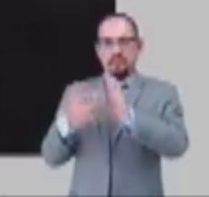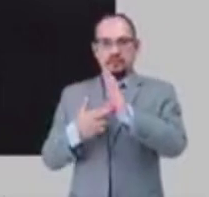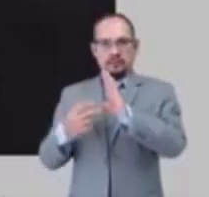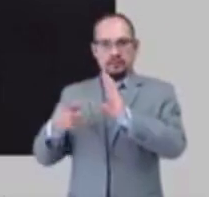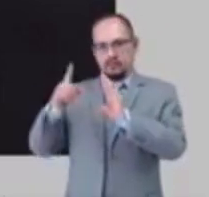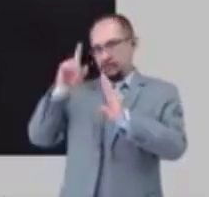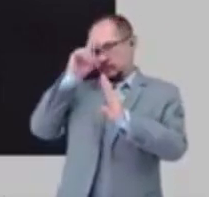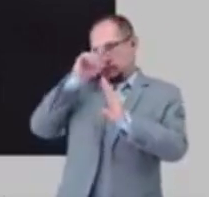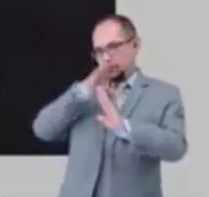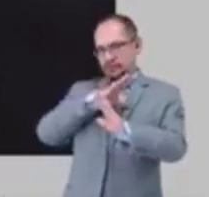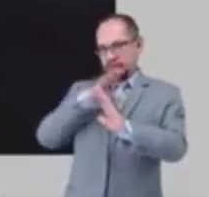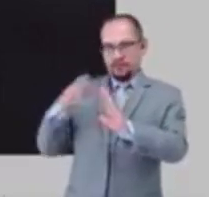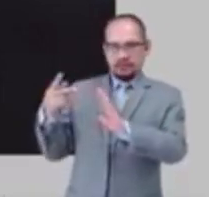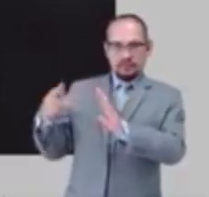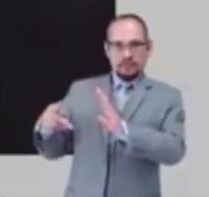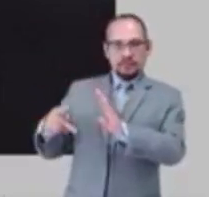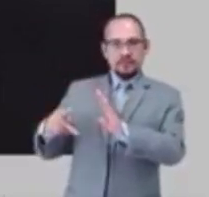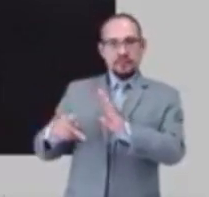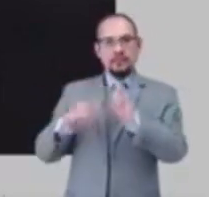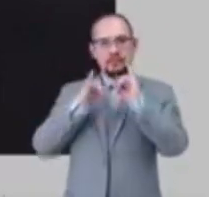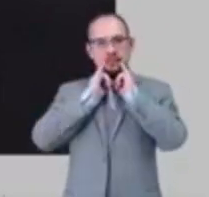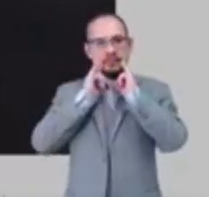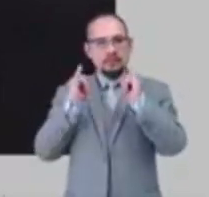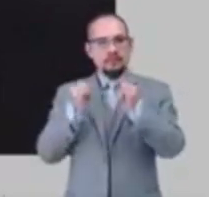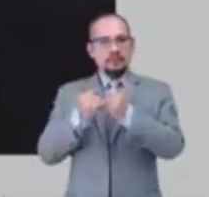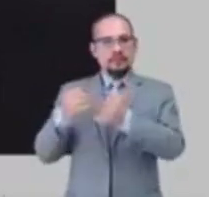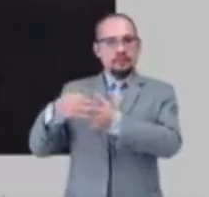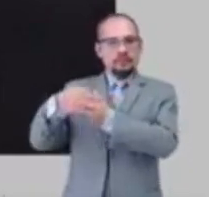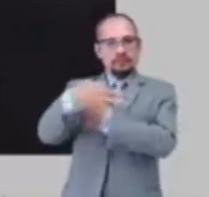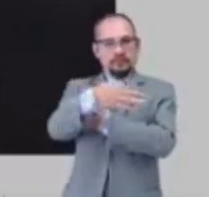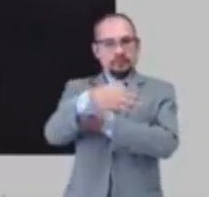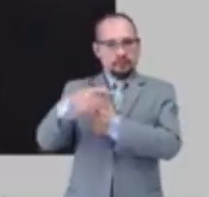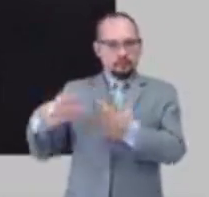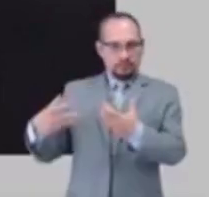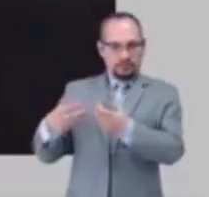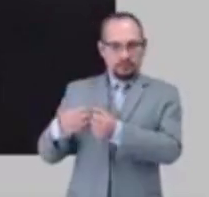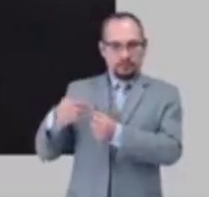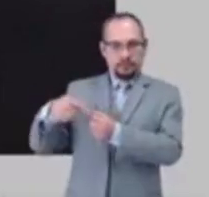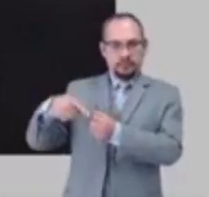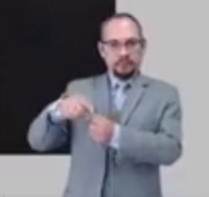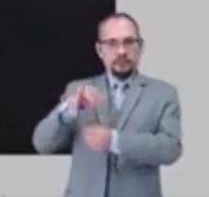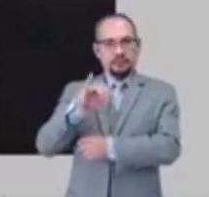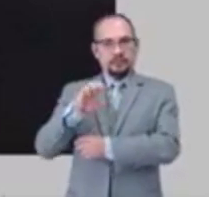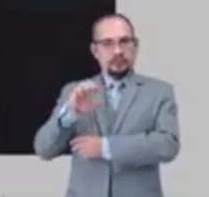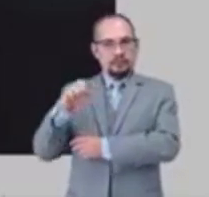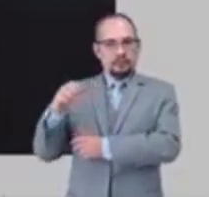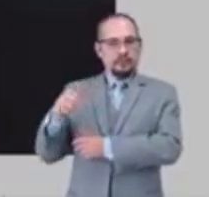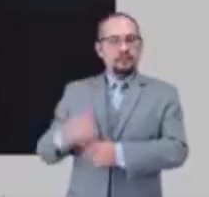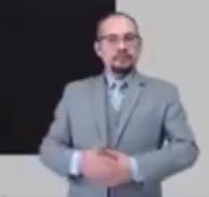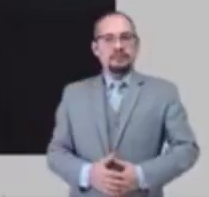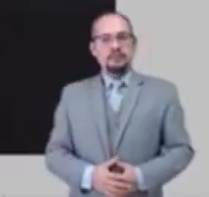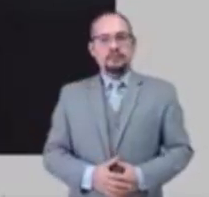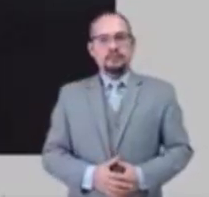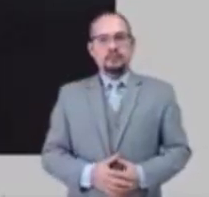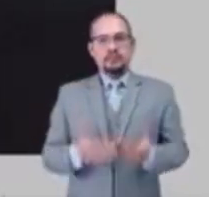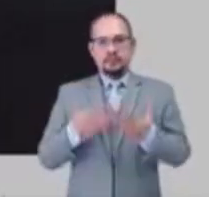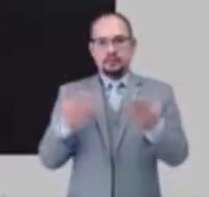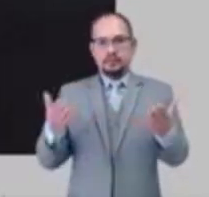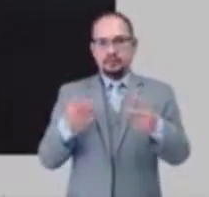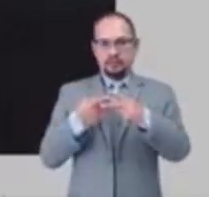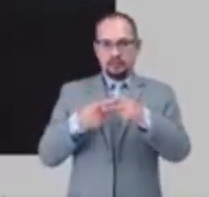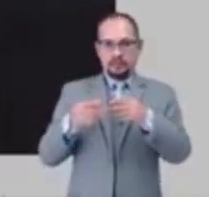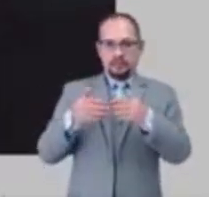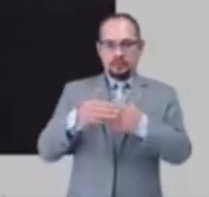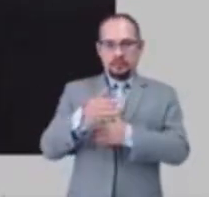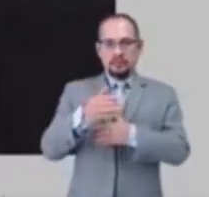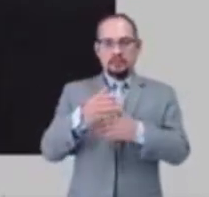3 de marzo como una encuesta por muestreo realizada por el mismo medio de comunicación sobre las preferencias electorales respecto de